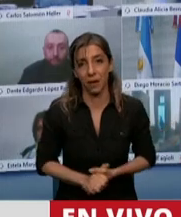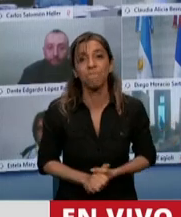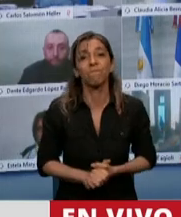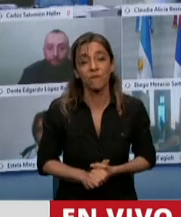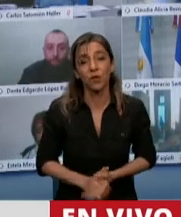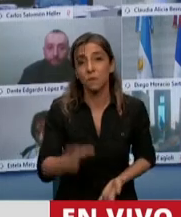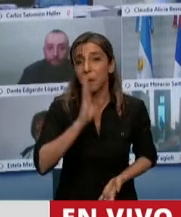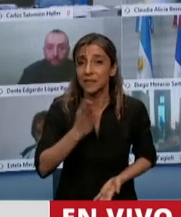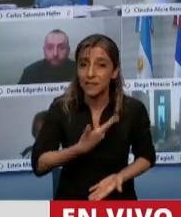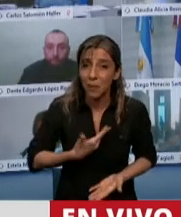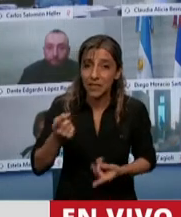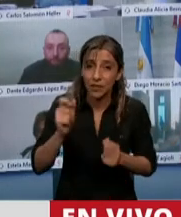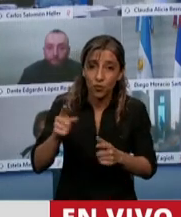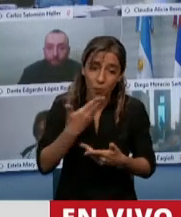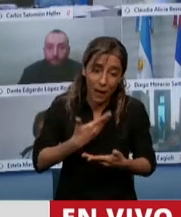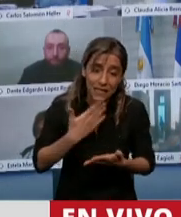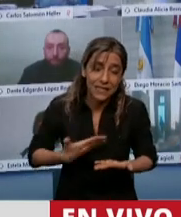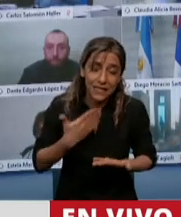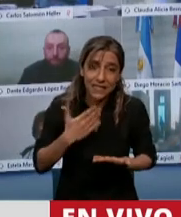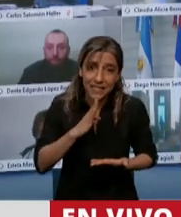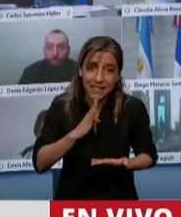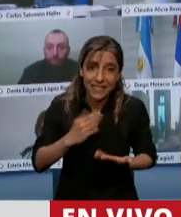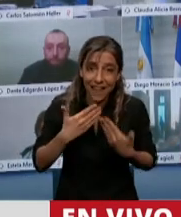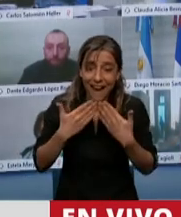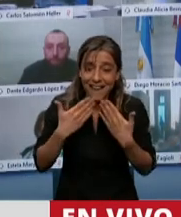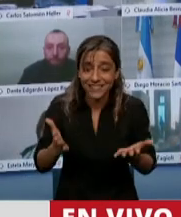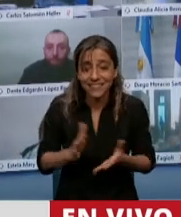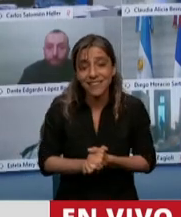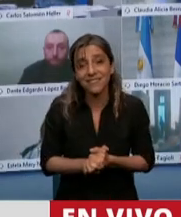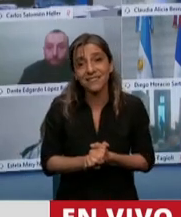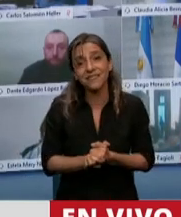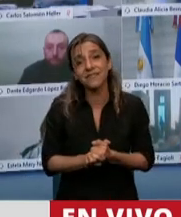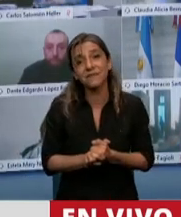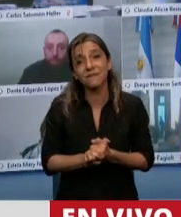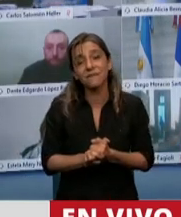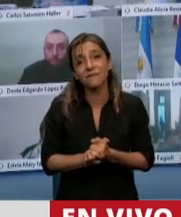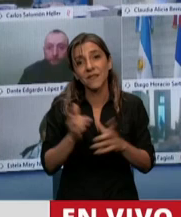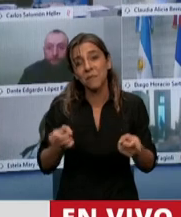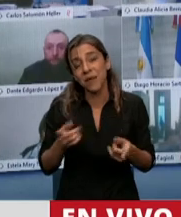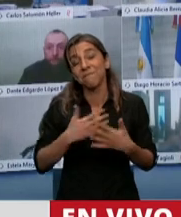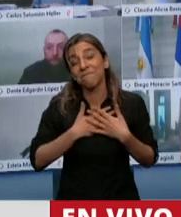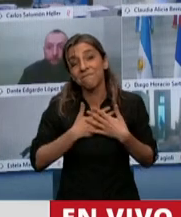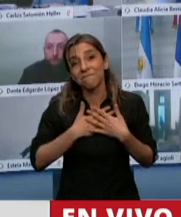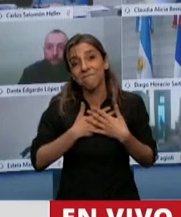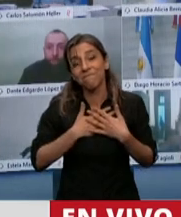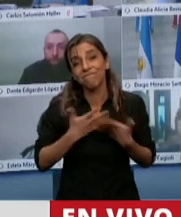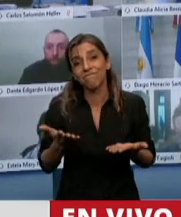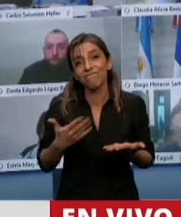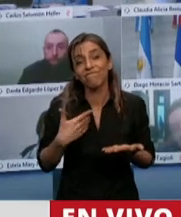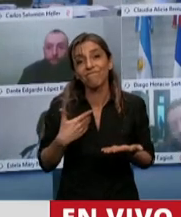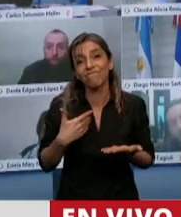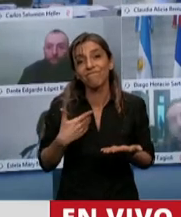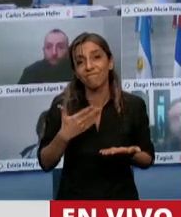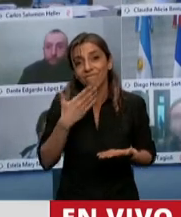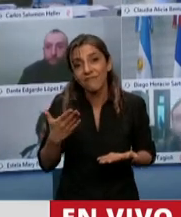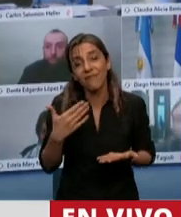paciencia, presidente, muchísimas gracias. Además de que nos hizo también el enorme gusto de poder escuchar